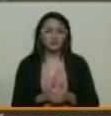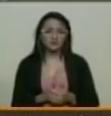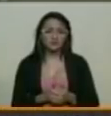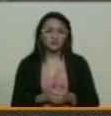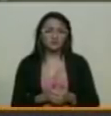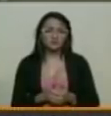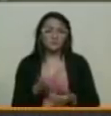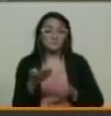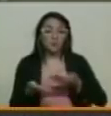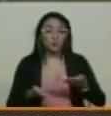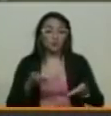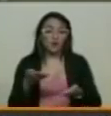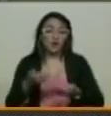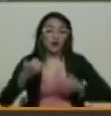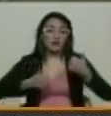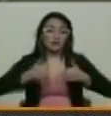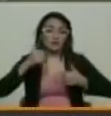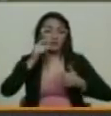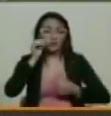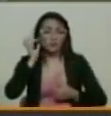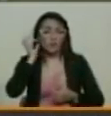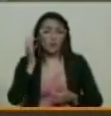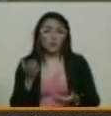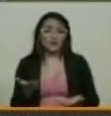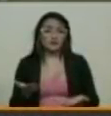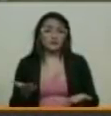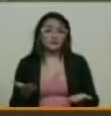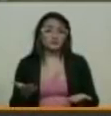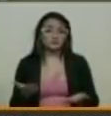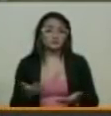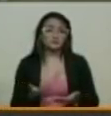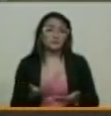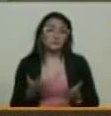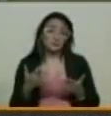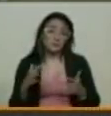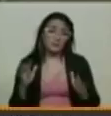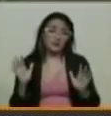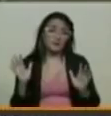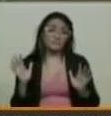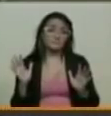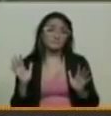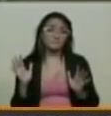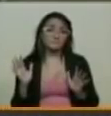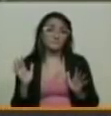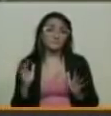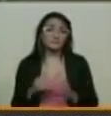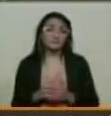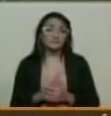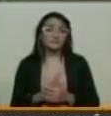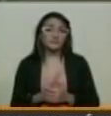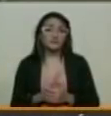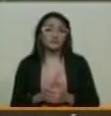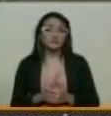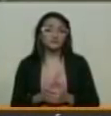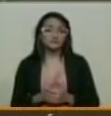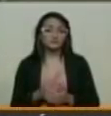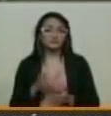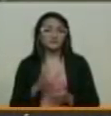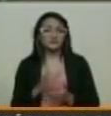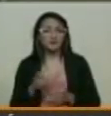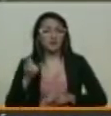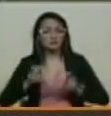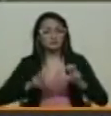para postular candidatos y candidatas, así que iremos probablemente, no cierro la posibilidad porque siempre estamos